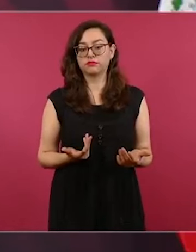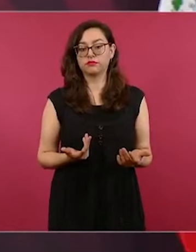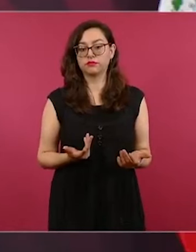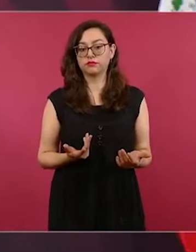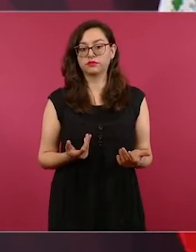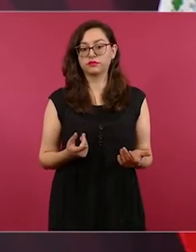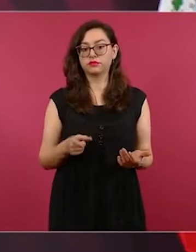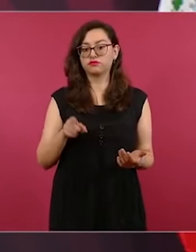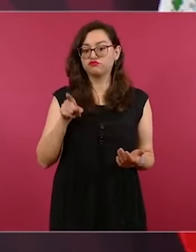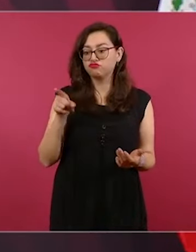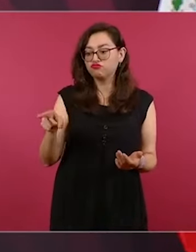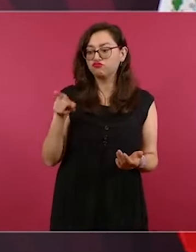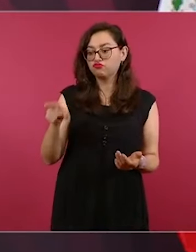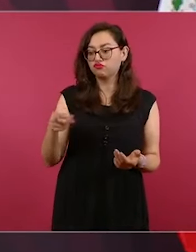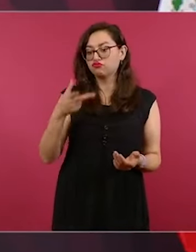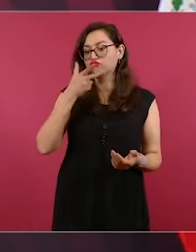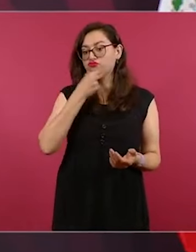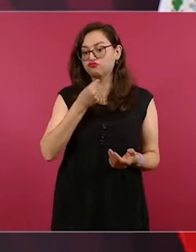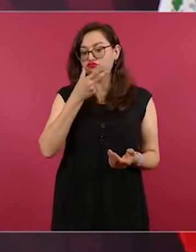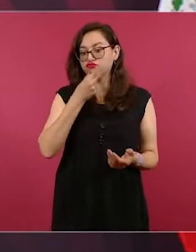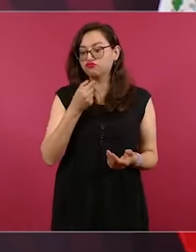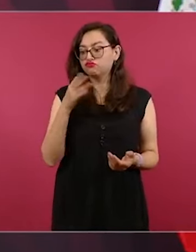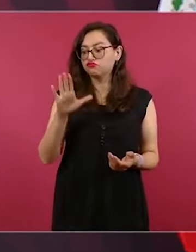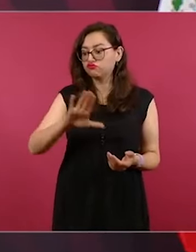el finado.